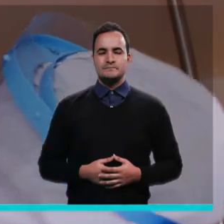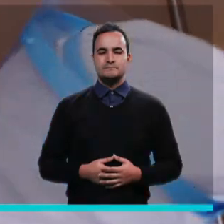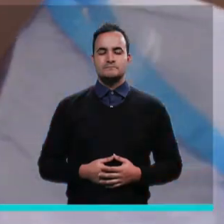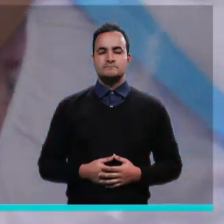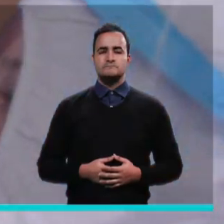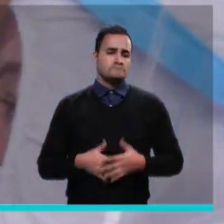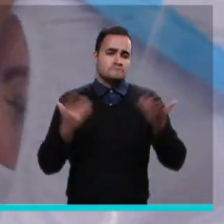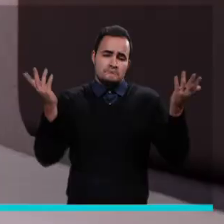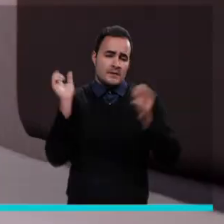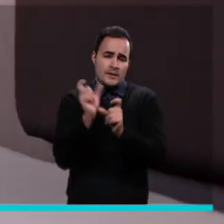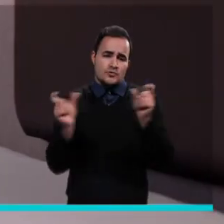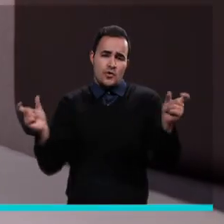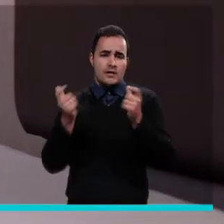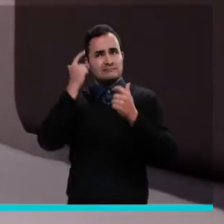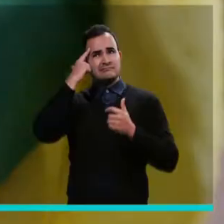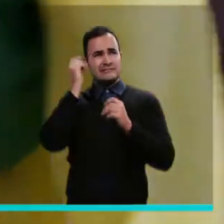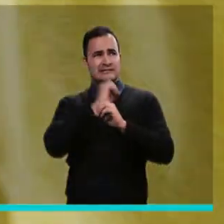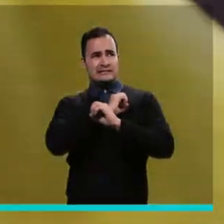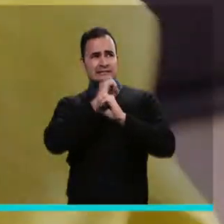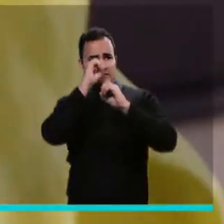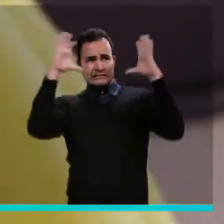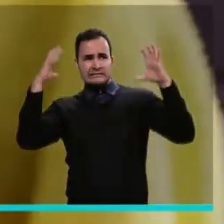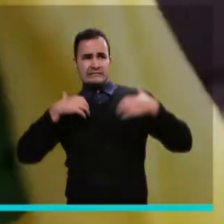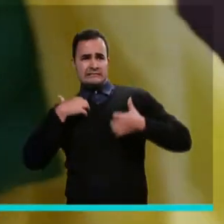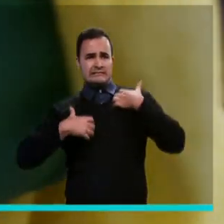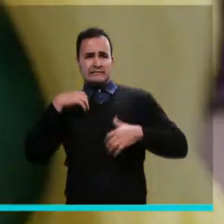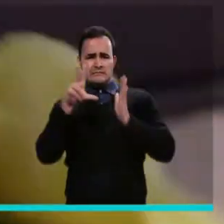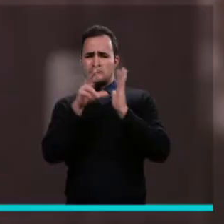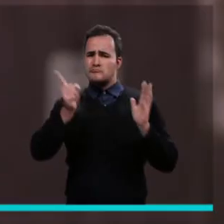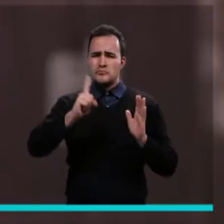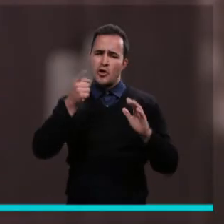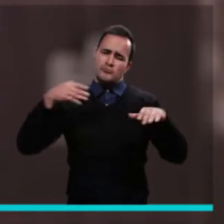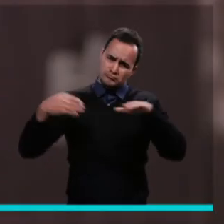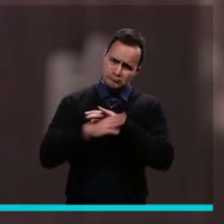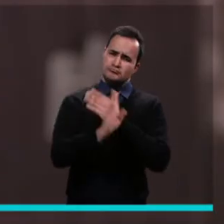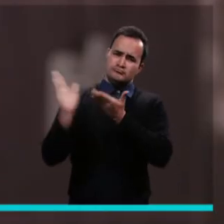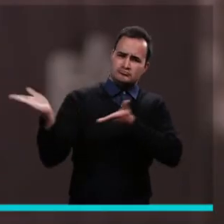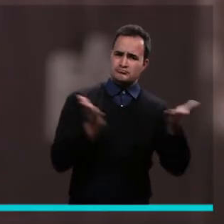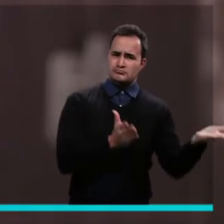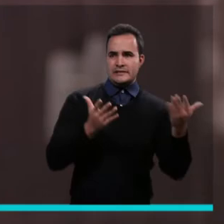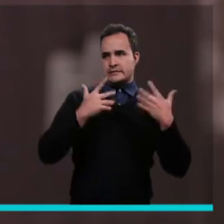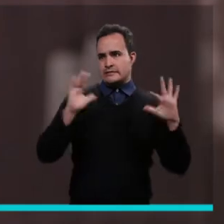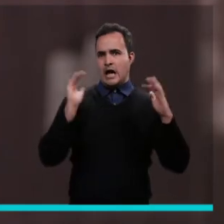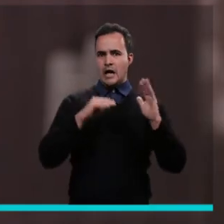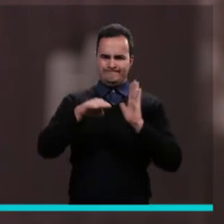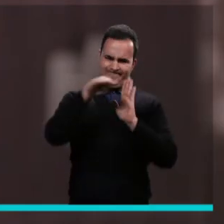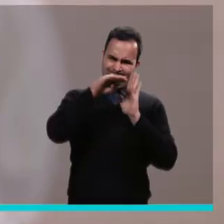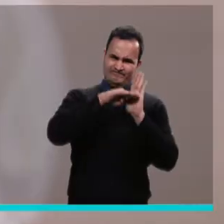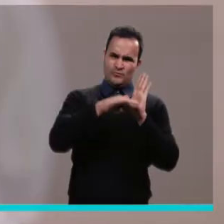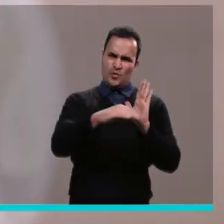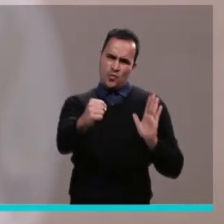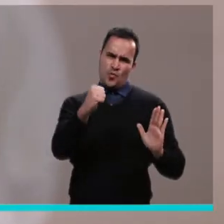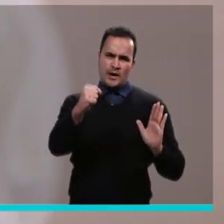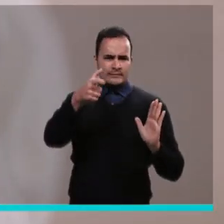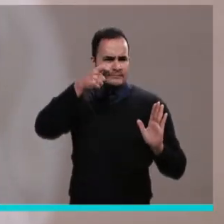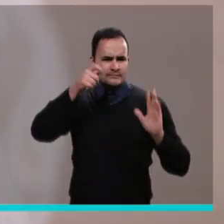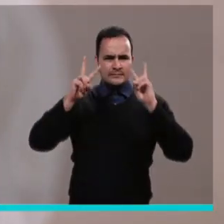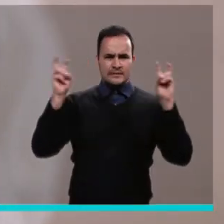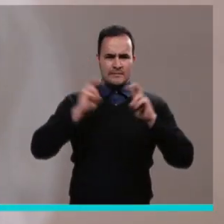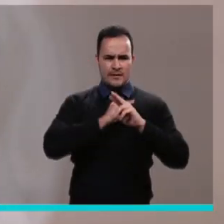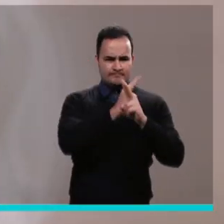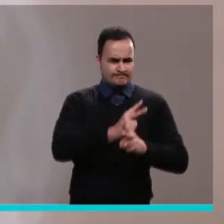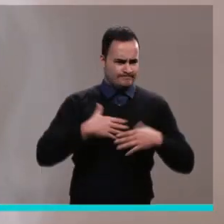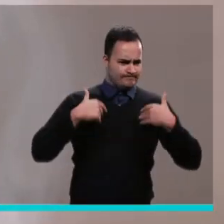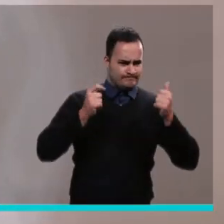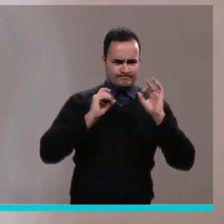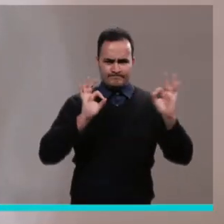La gente puede estar tranquila en visitar los moteles, tenemos un alto estándar de bioseguridad, de protección